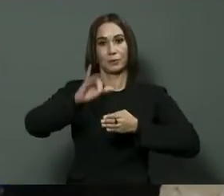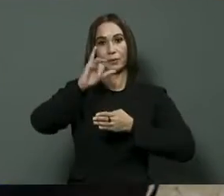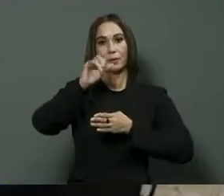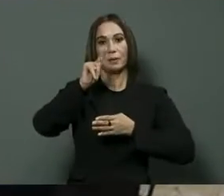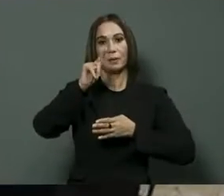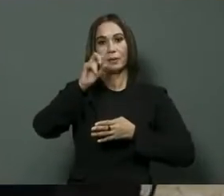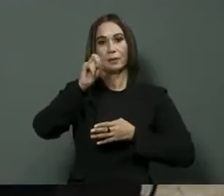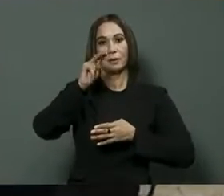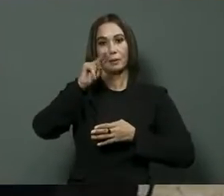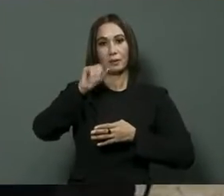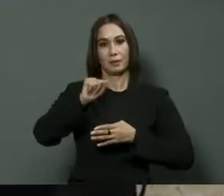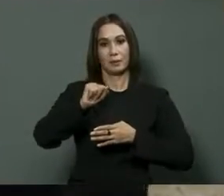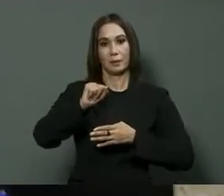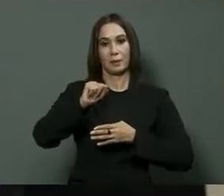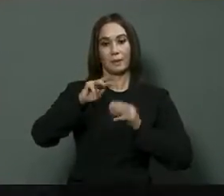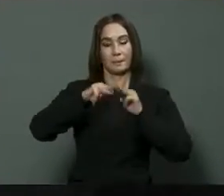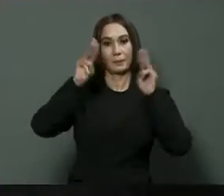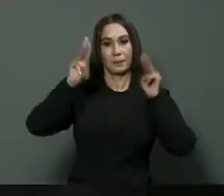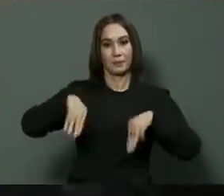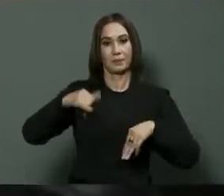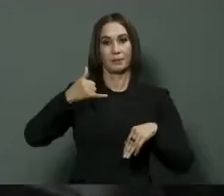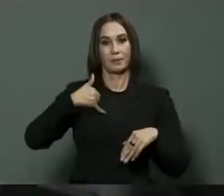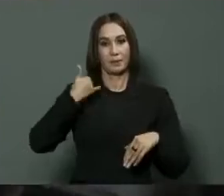Intran, Luz del Alba Jiménez.